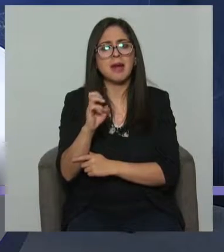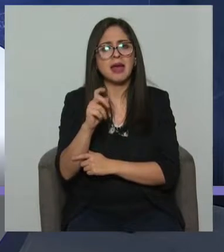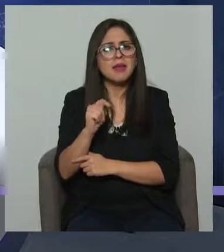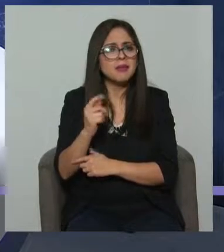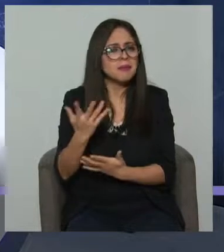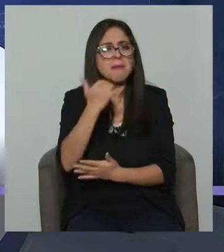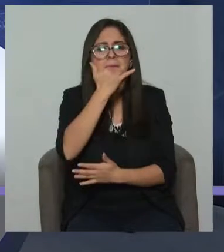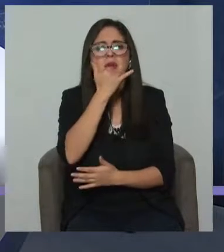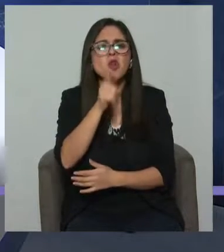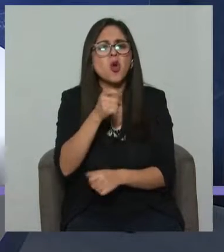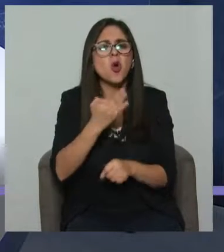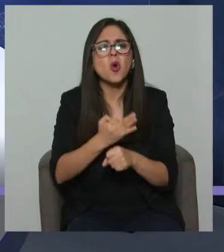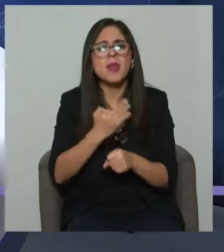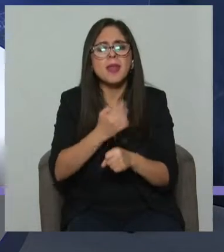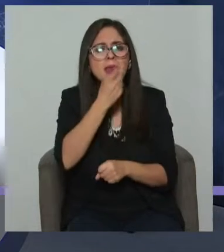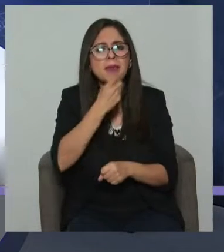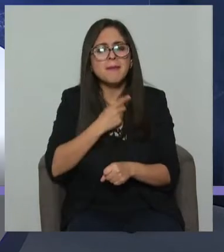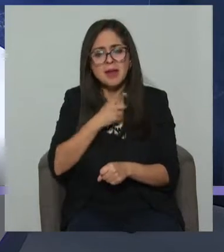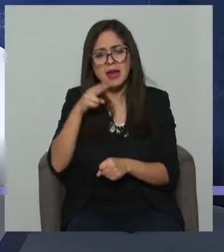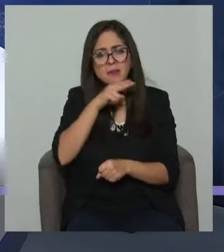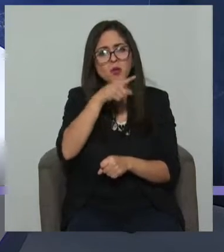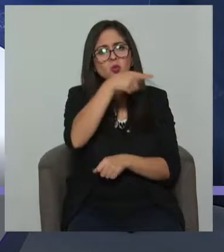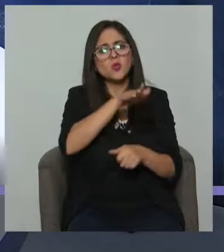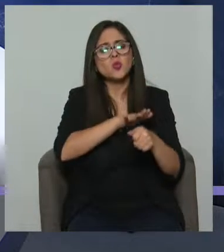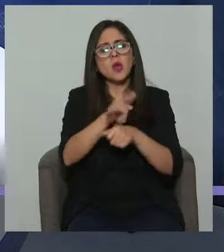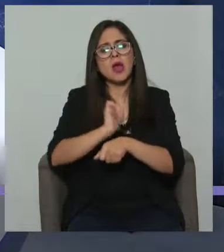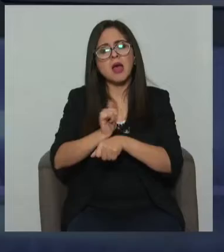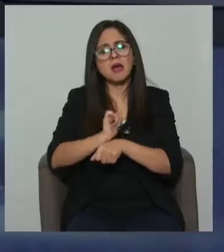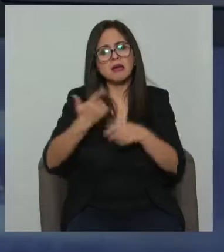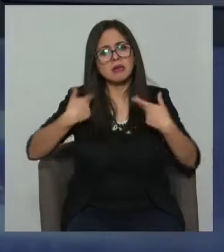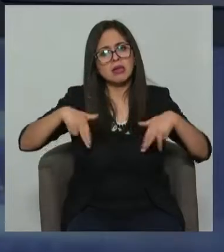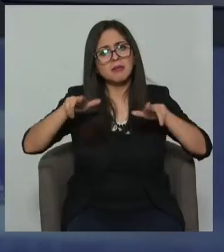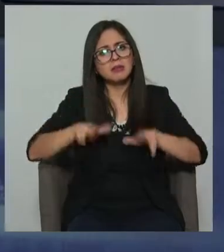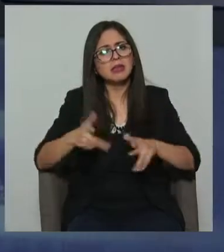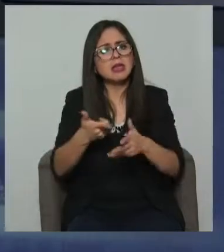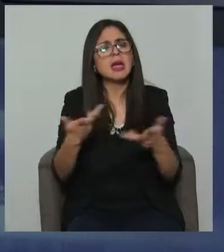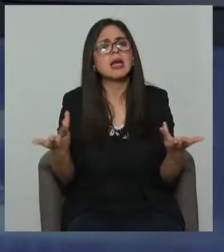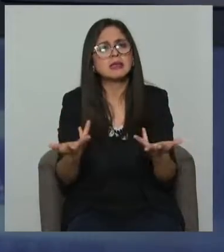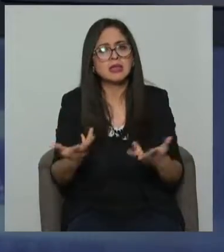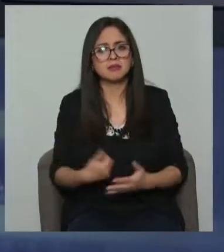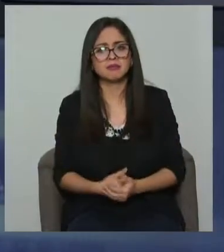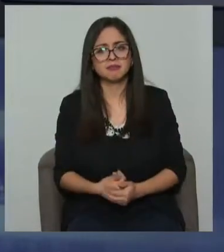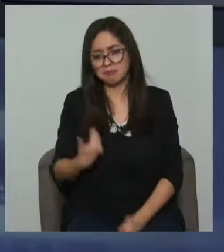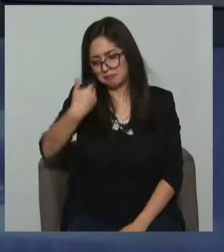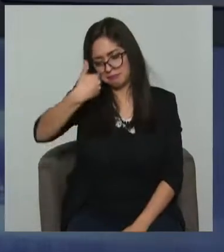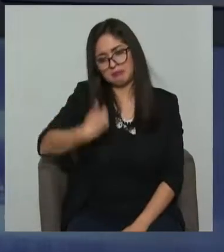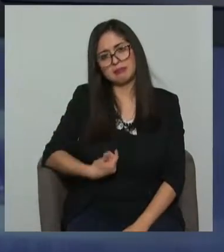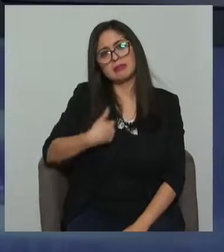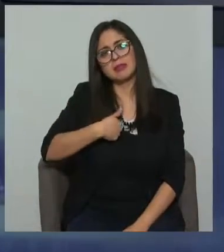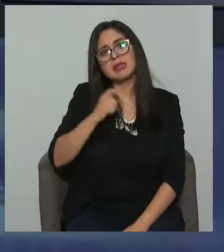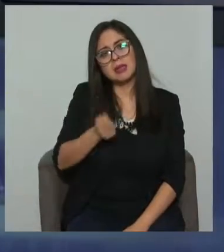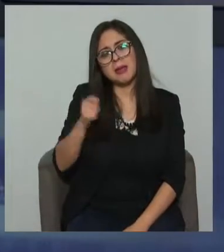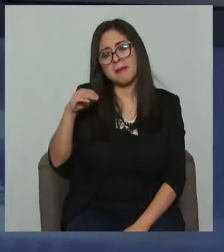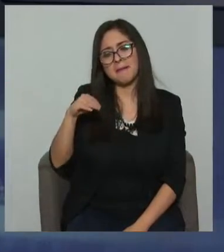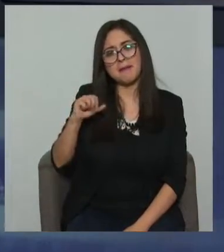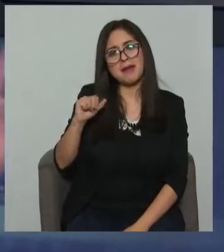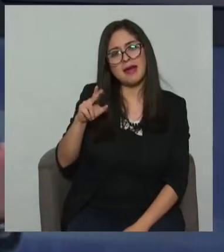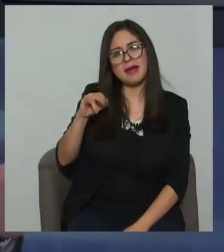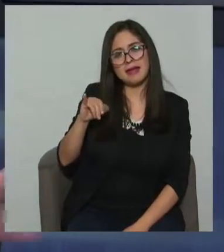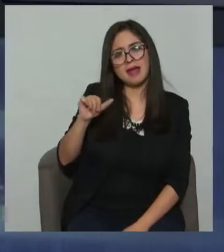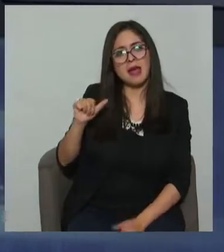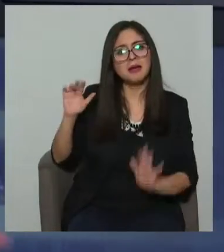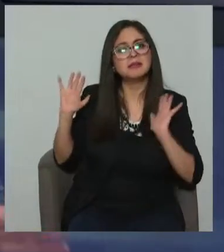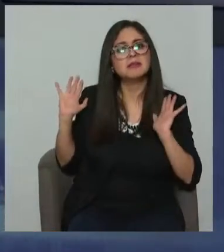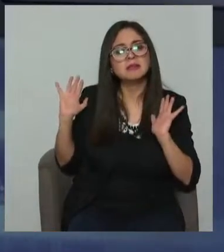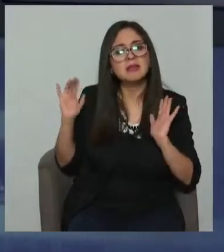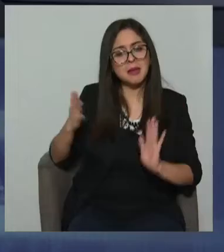Y rápidamente cuéntame qué personaje vas a interpretar este fin de semana. Yo soy María, yo soy Mary, pero María, con